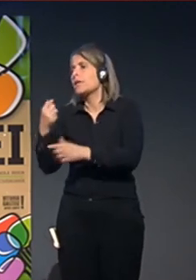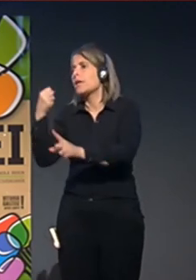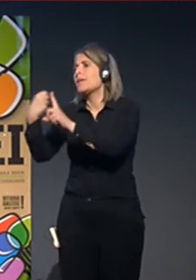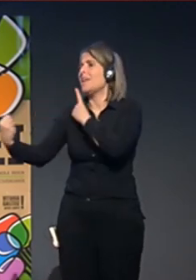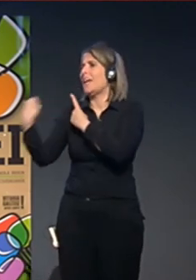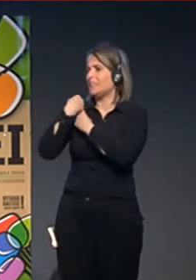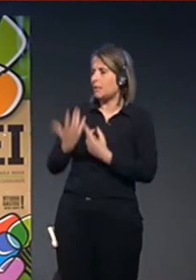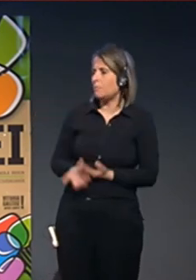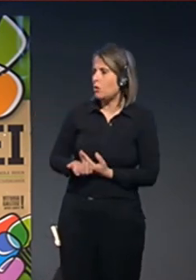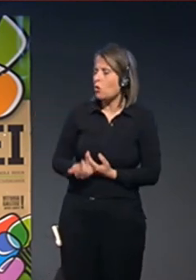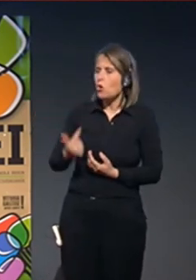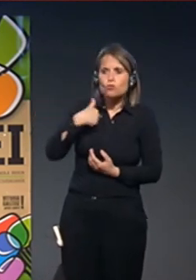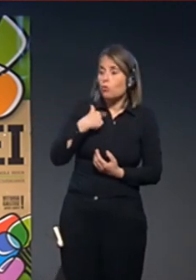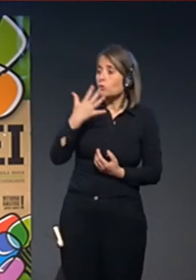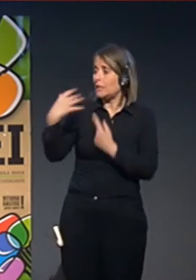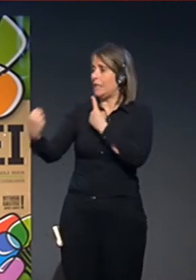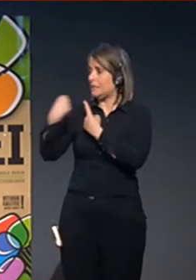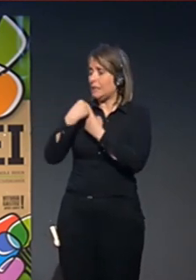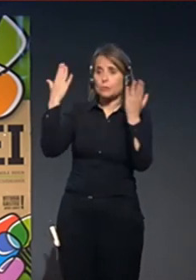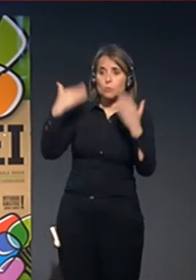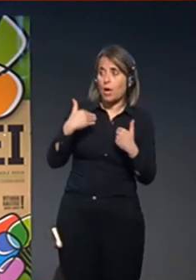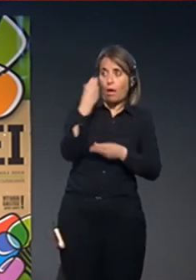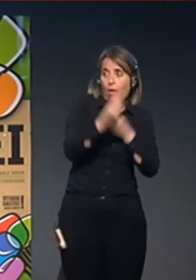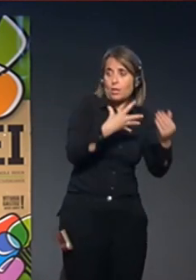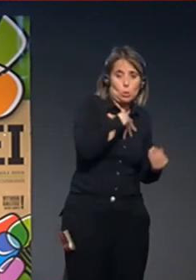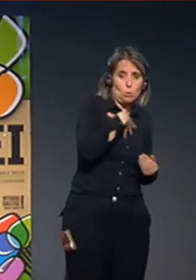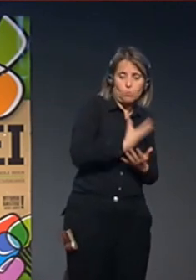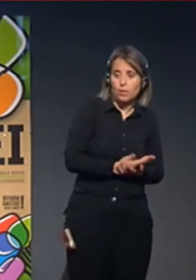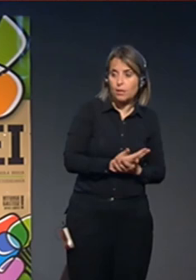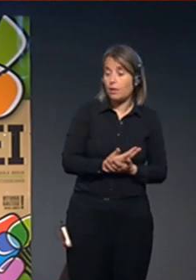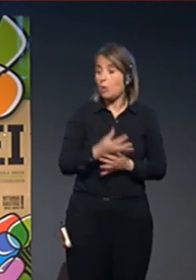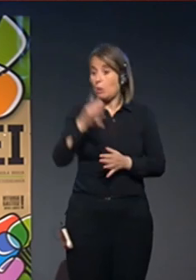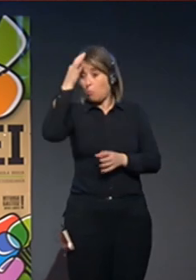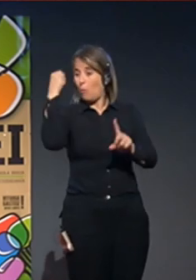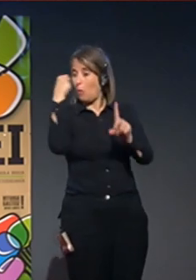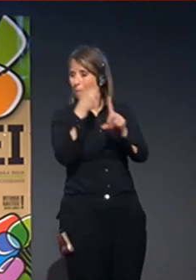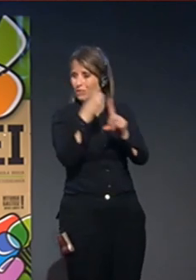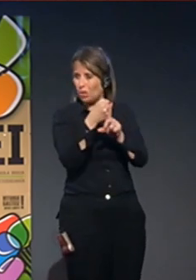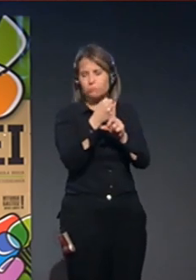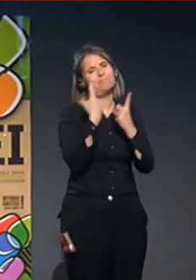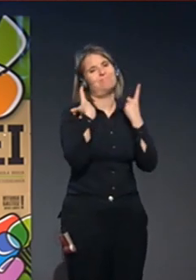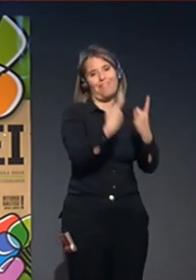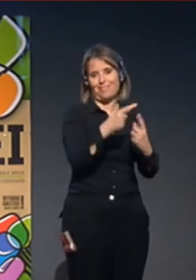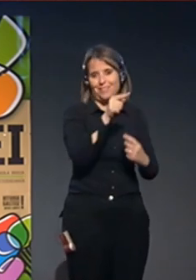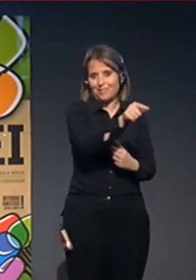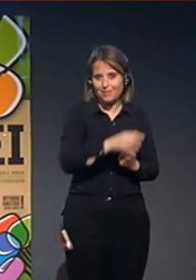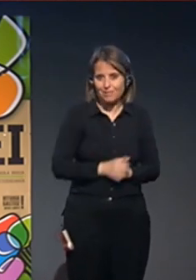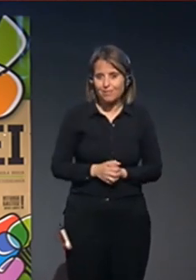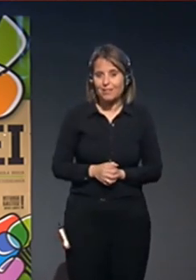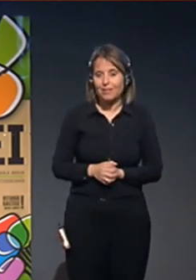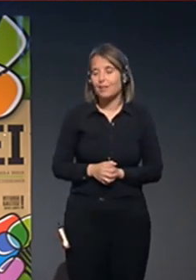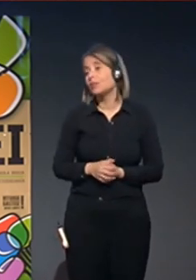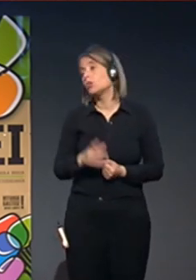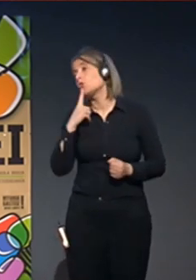exgel yo no puedo Si no esa presión popular es totalmente necesaria y cuando te dicen